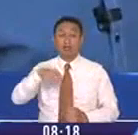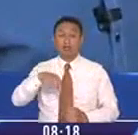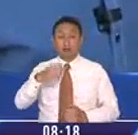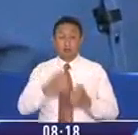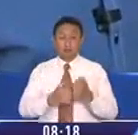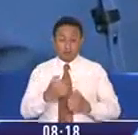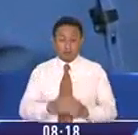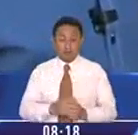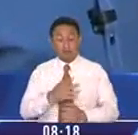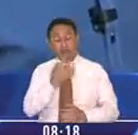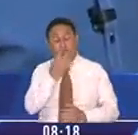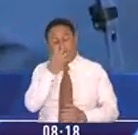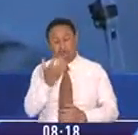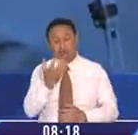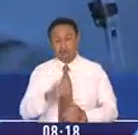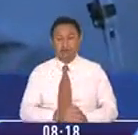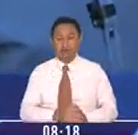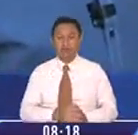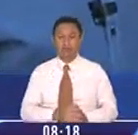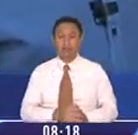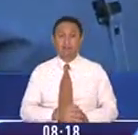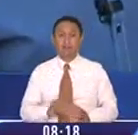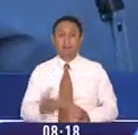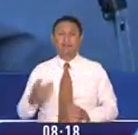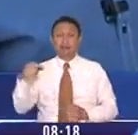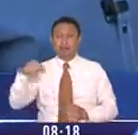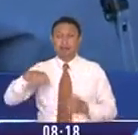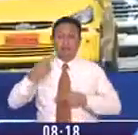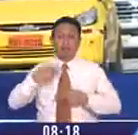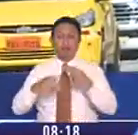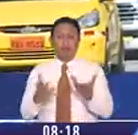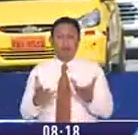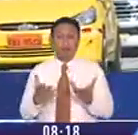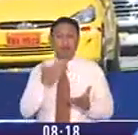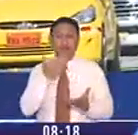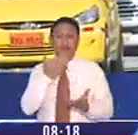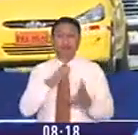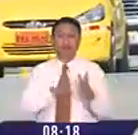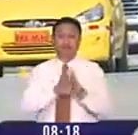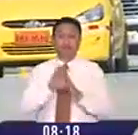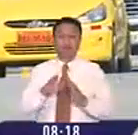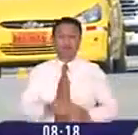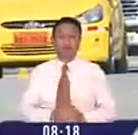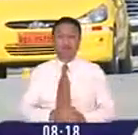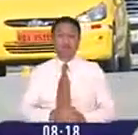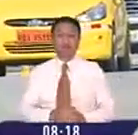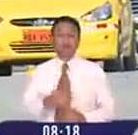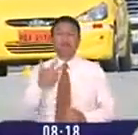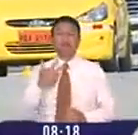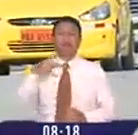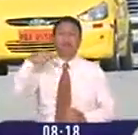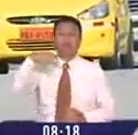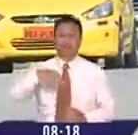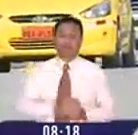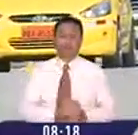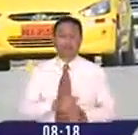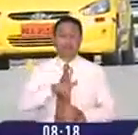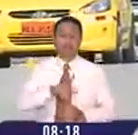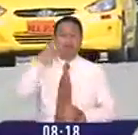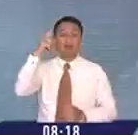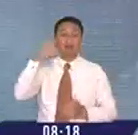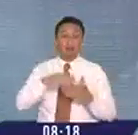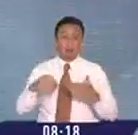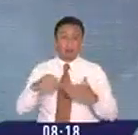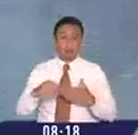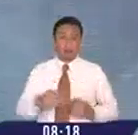afectados, indignados porque si no hay negocio. 3 kilómetros fueron rehabilitados con una inversión de más de 3 millones de